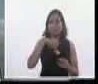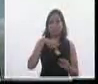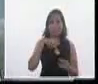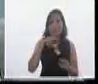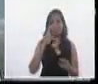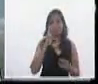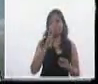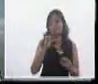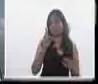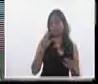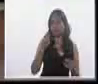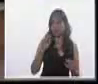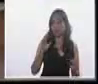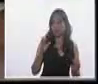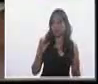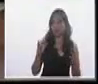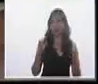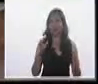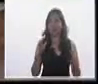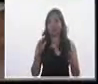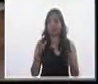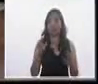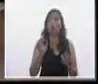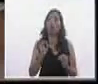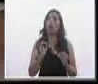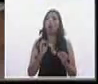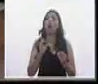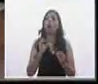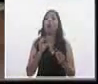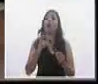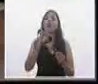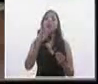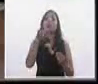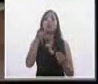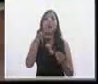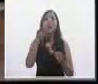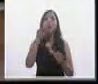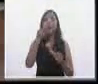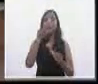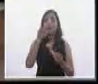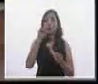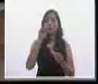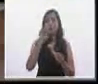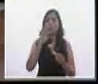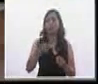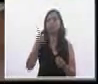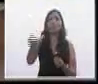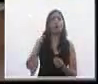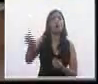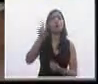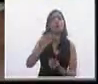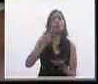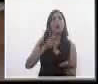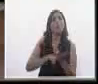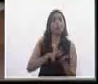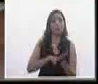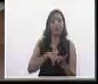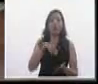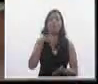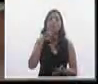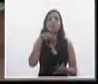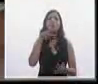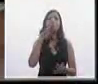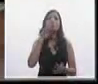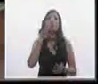vemos el futuro eh inválido inválido No pues inválido estás diciendo que no vale minus válido minus